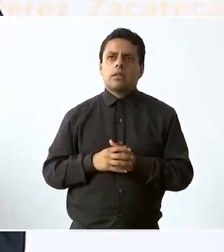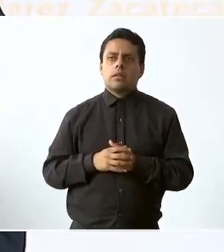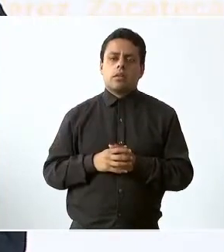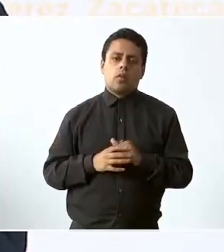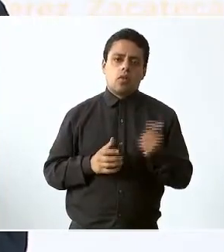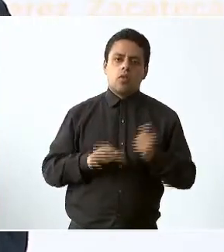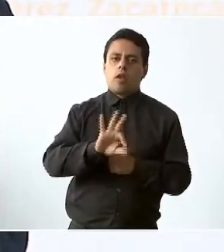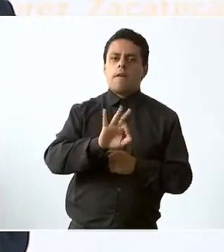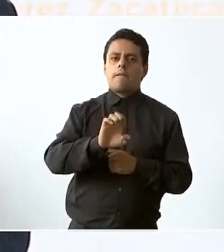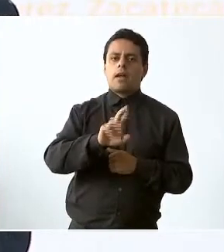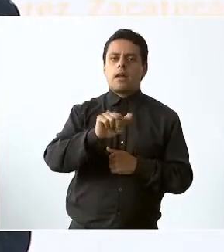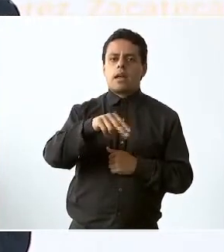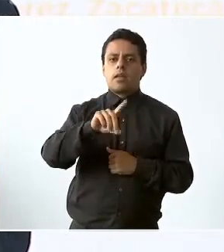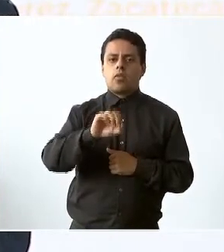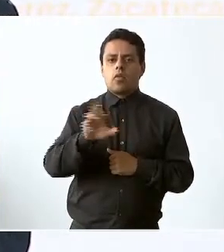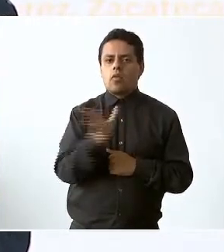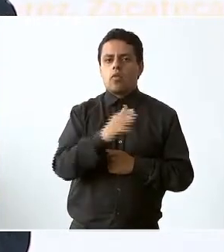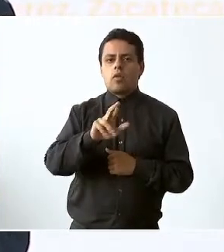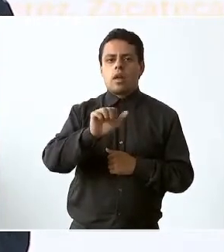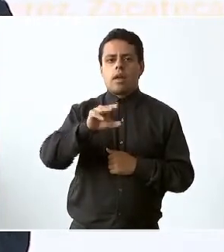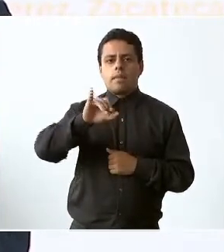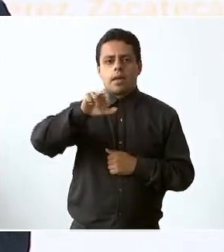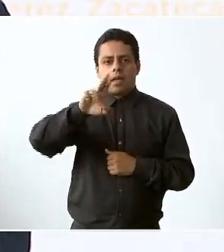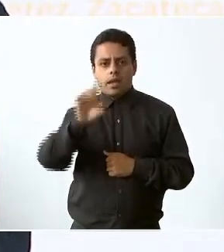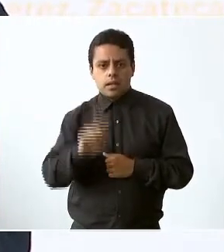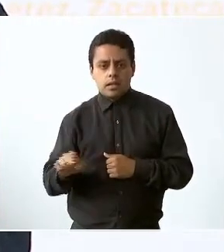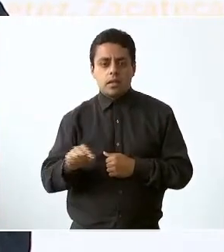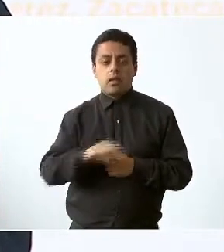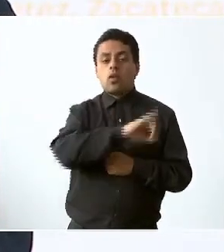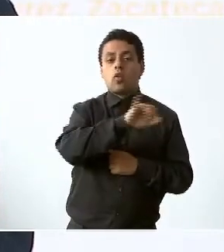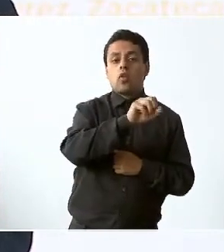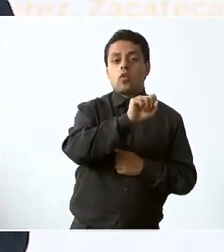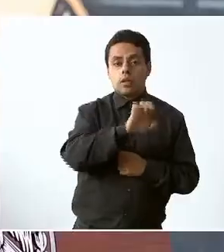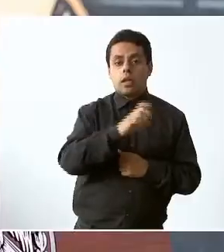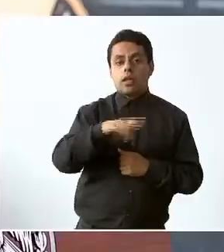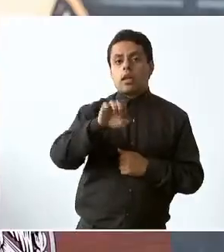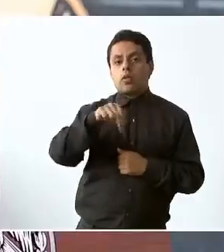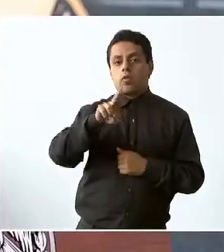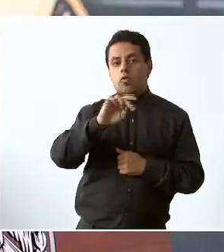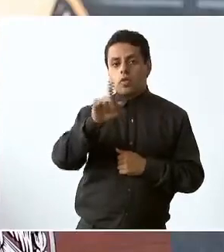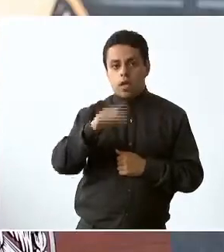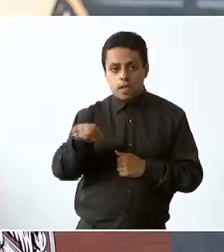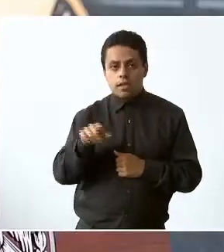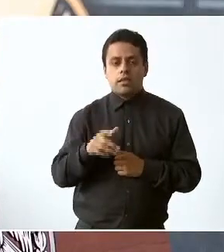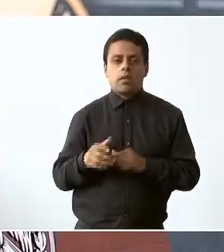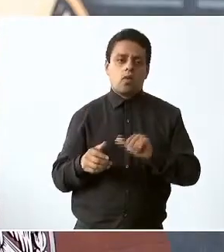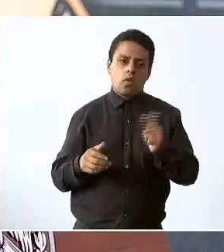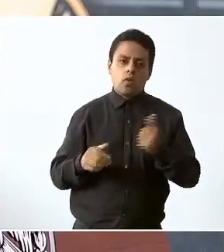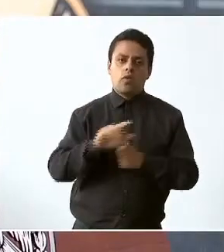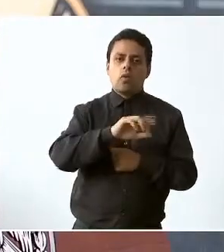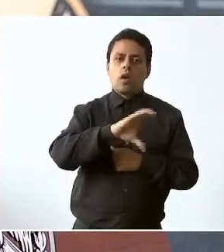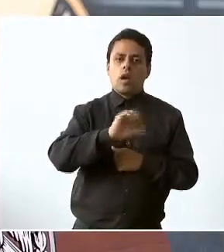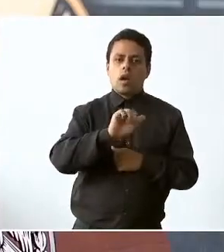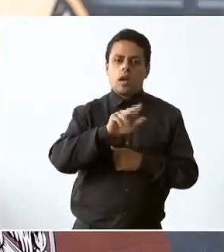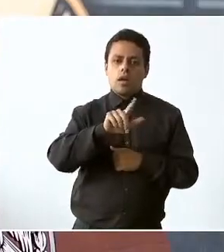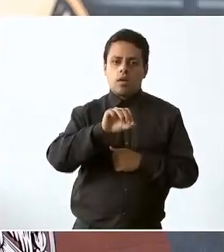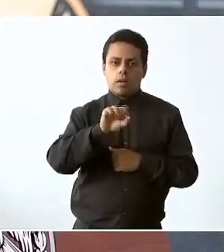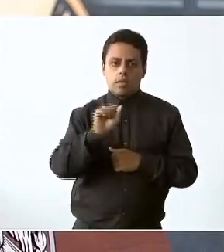Fernando Ramírez de Aguilar, José de Núñez y Domínguez, Carlos